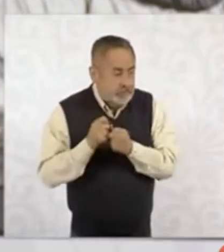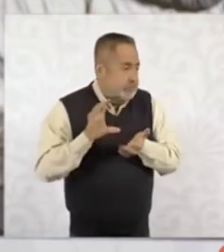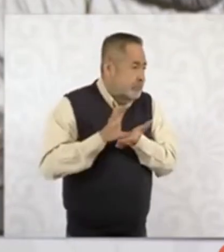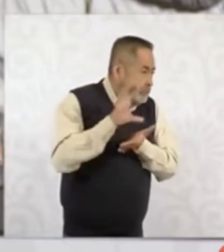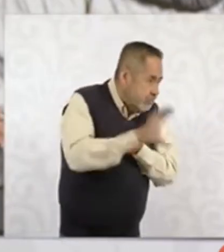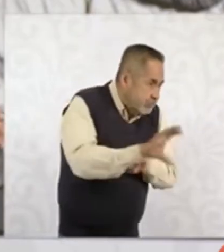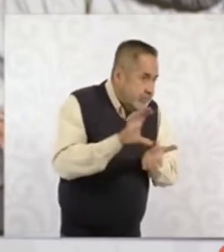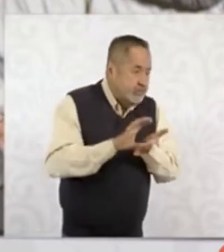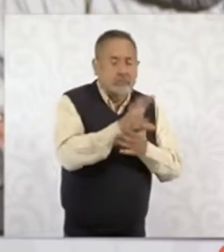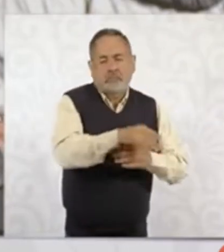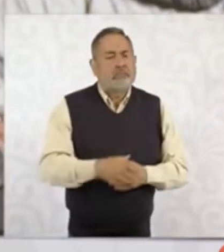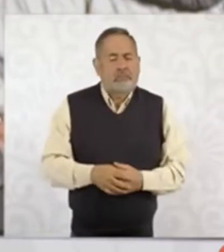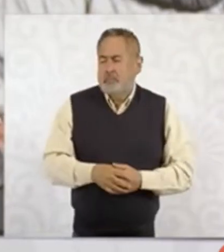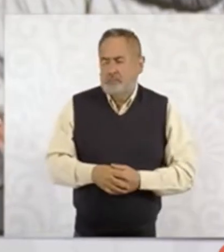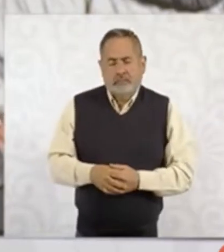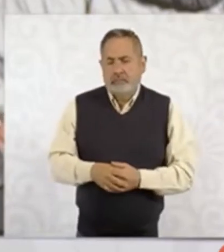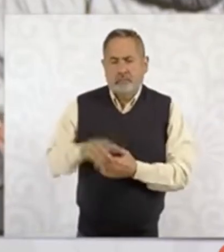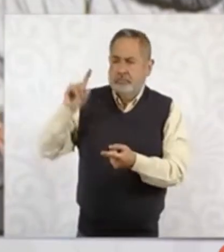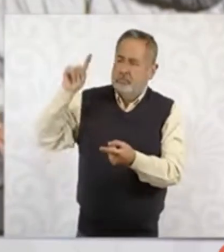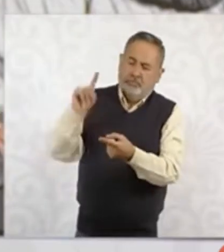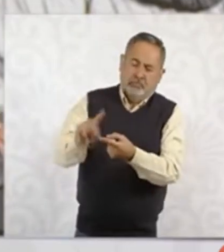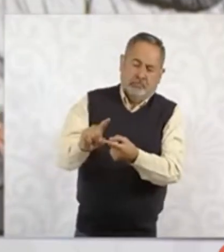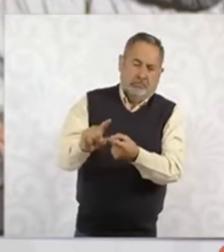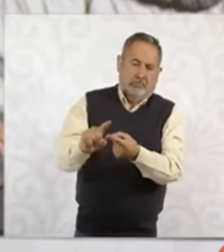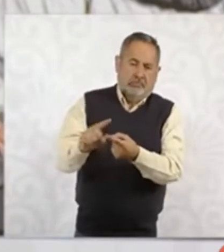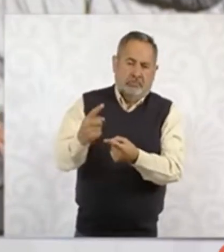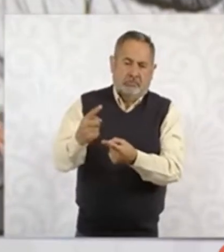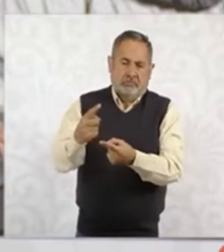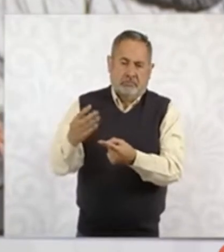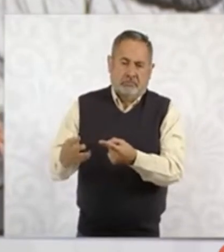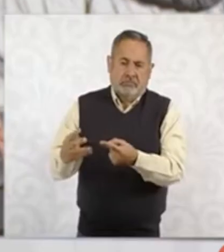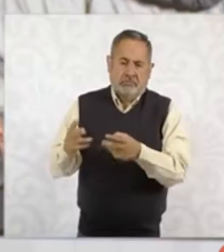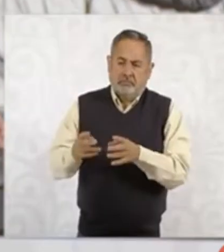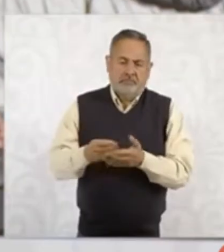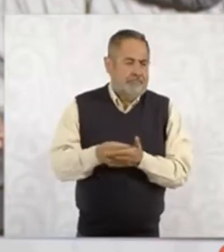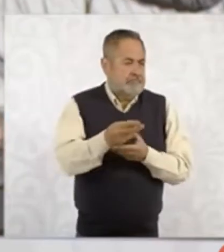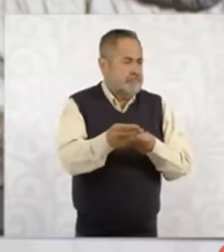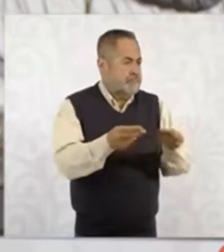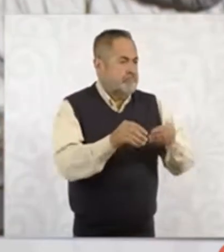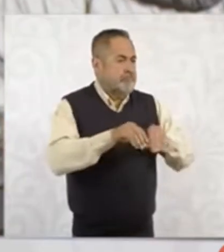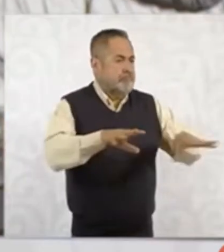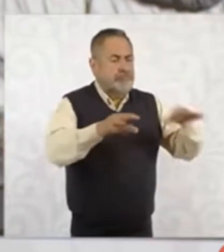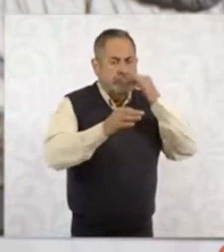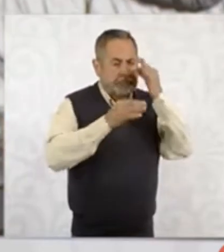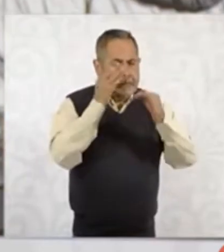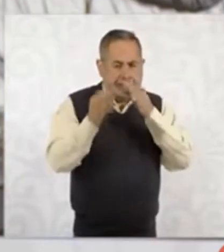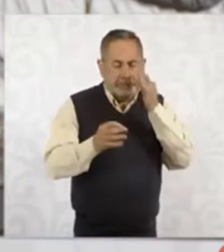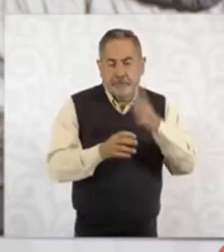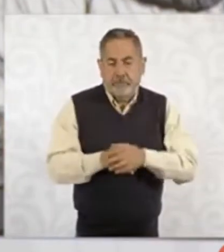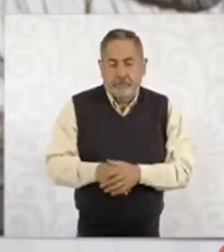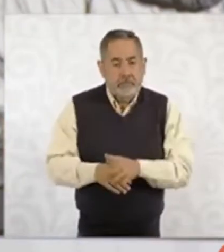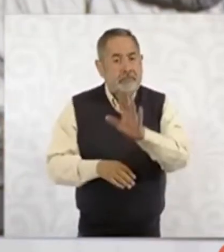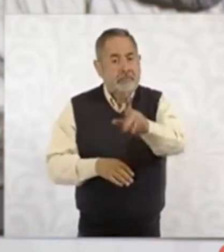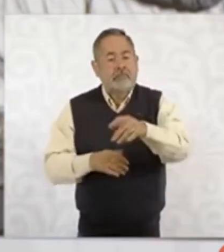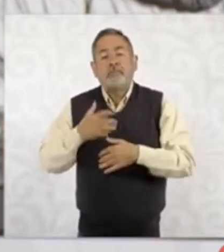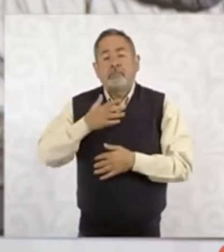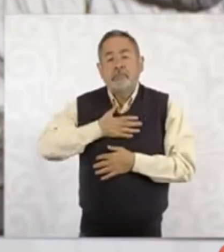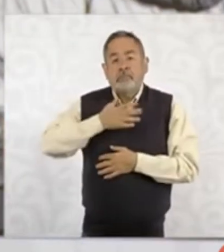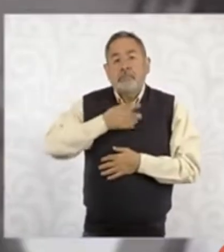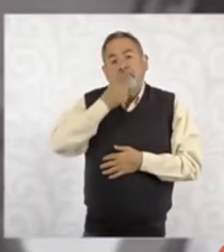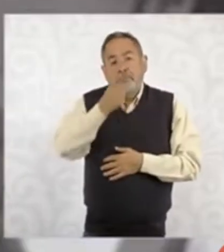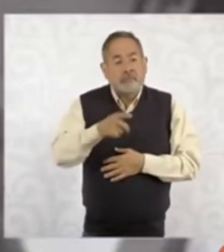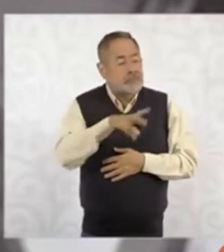Nosotros destinamos menos de la tercera parte. Entonces, Cuando lo digo es una